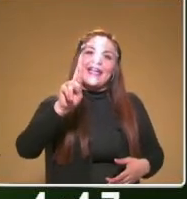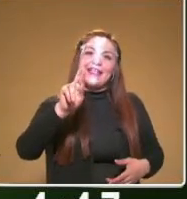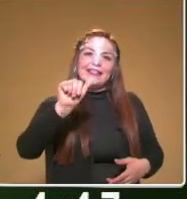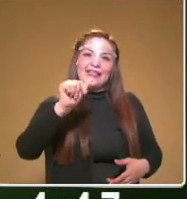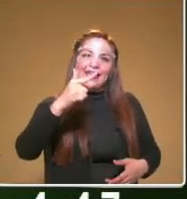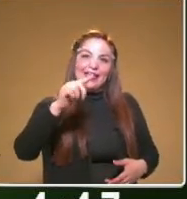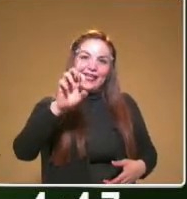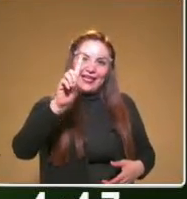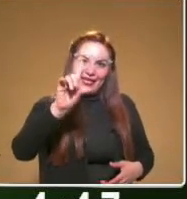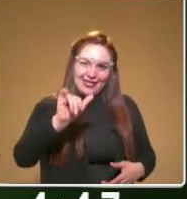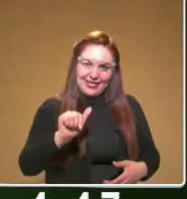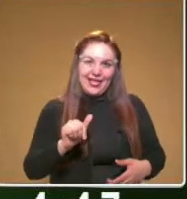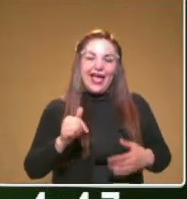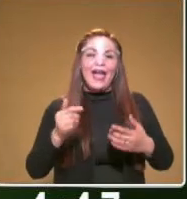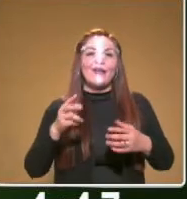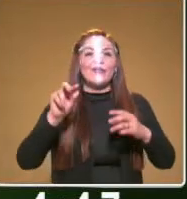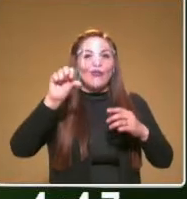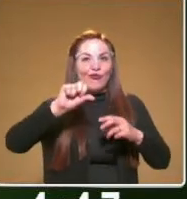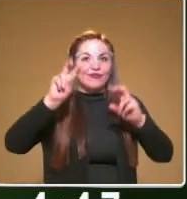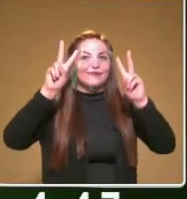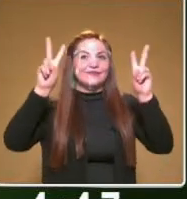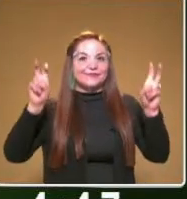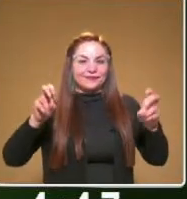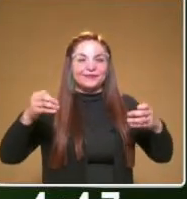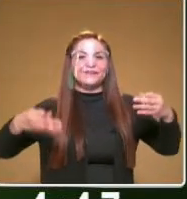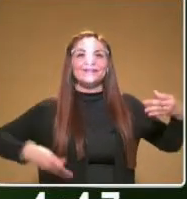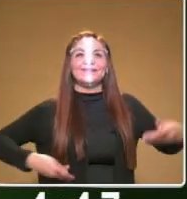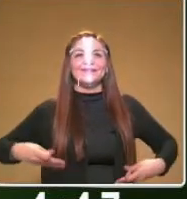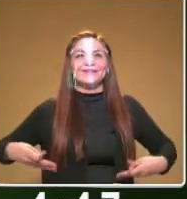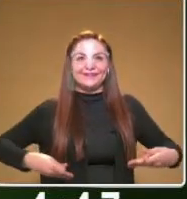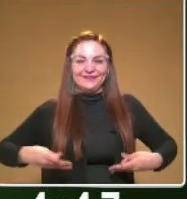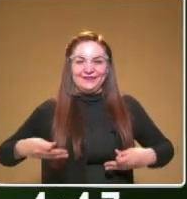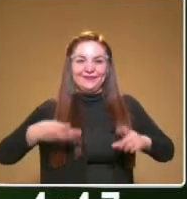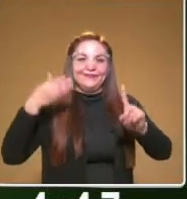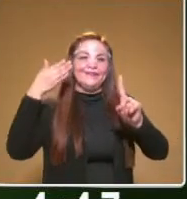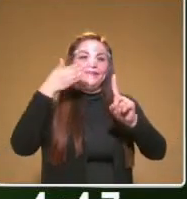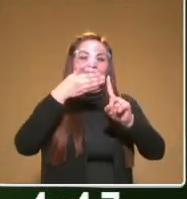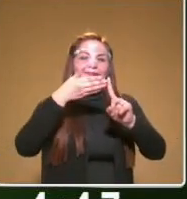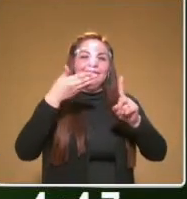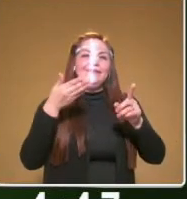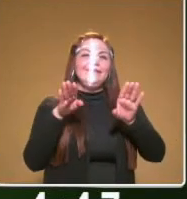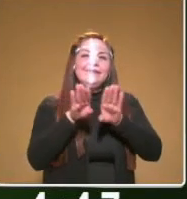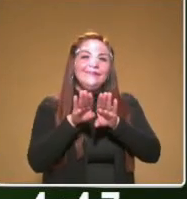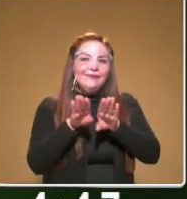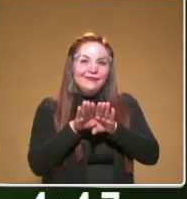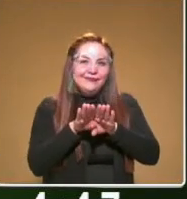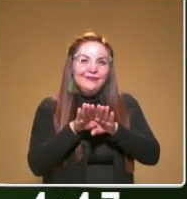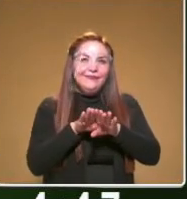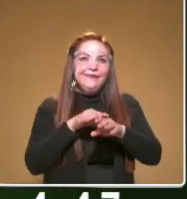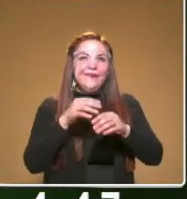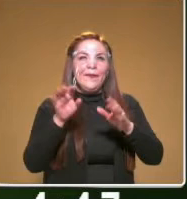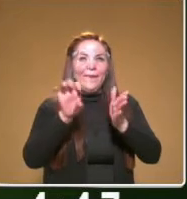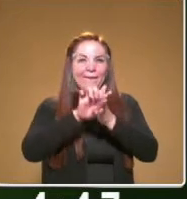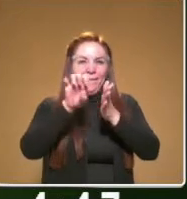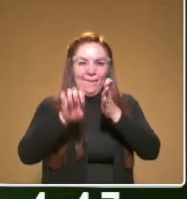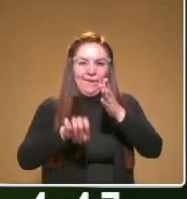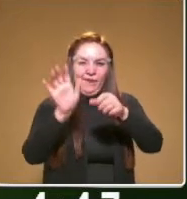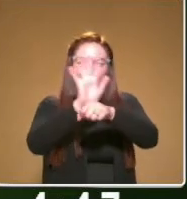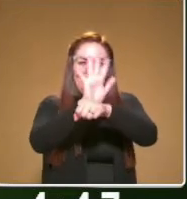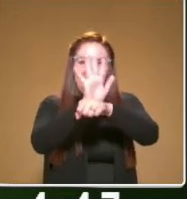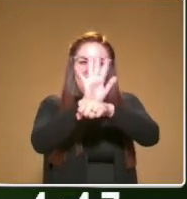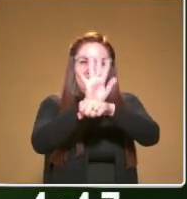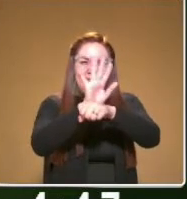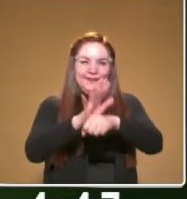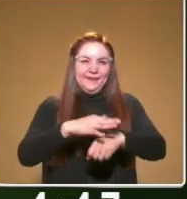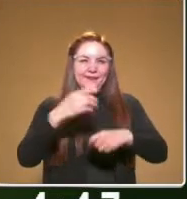las artes. De las artes y de la obra de teatro. Y bueno, pues vamos a comenzar. Vamos a identificar aquí la tragedia de esta película tan